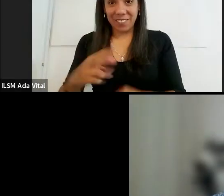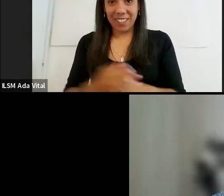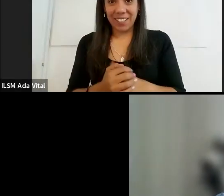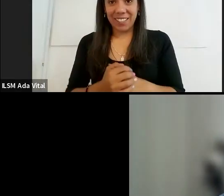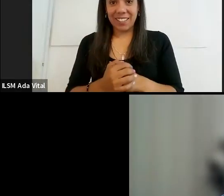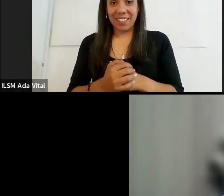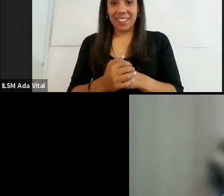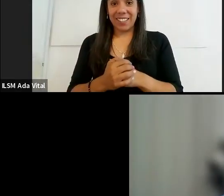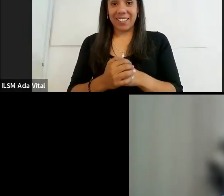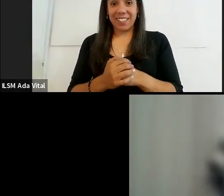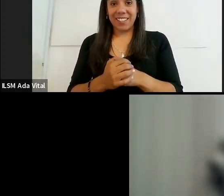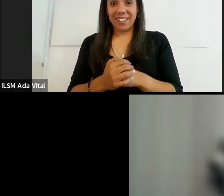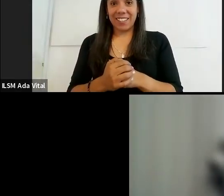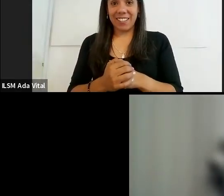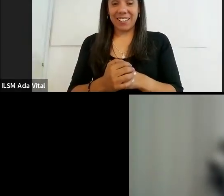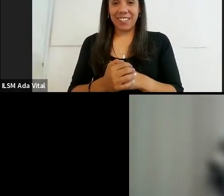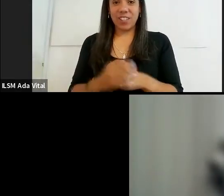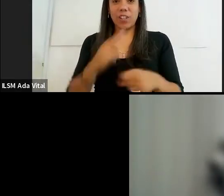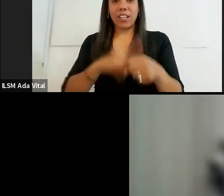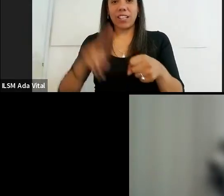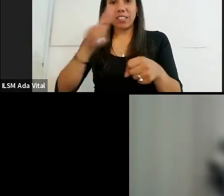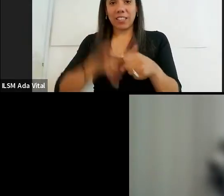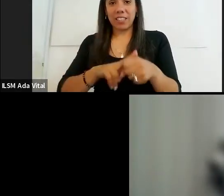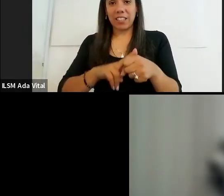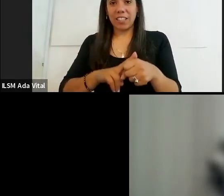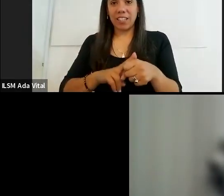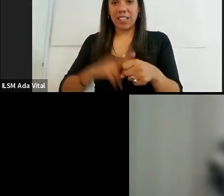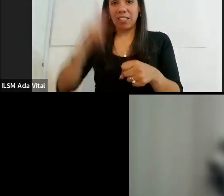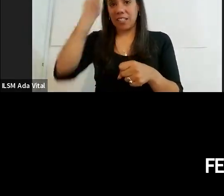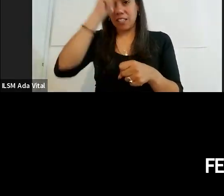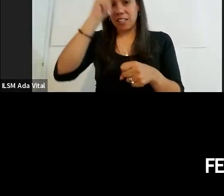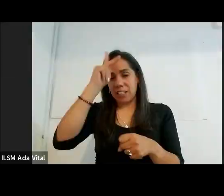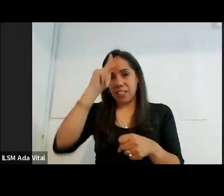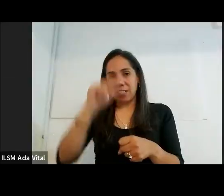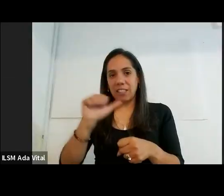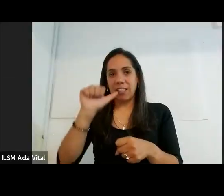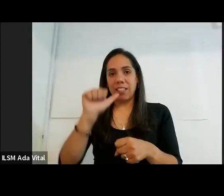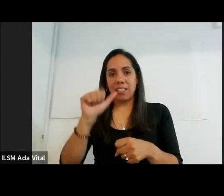Psiquiátrico Dr. Adolfo M. Nieto. Él estudió